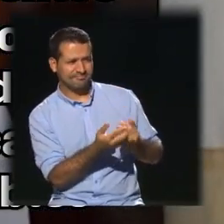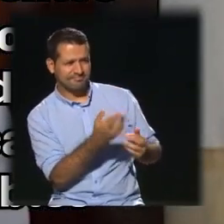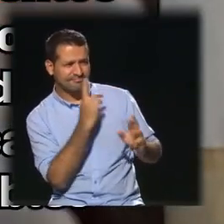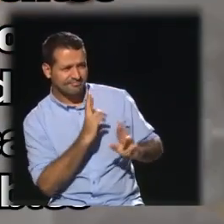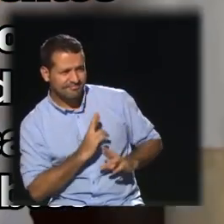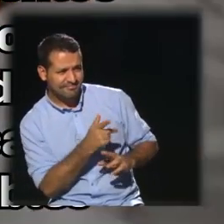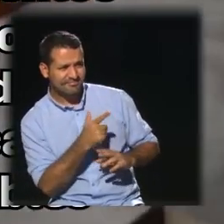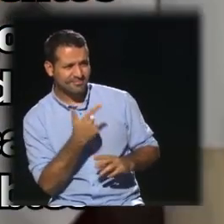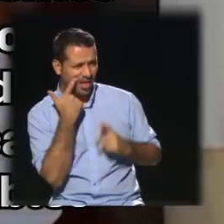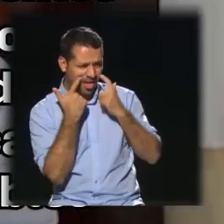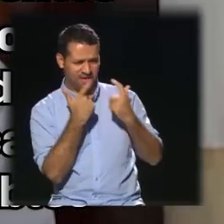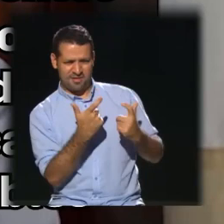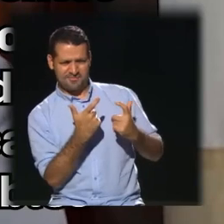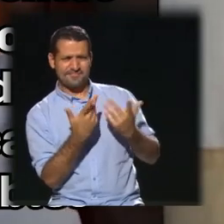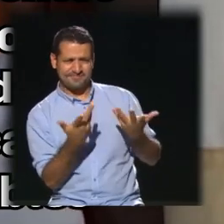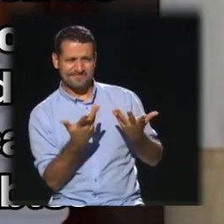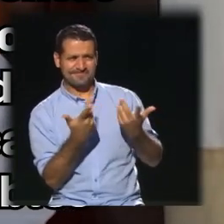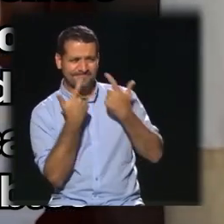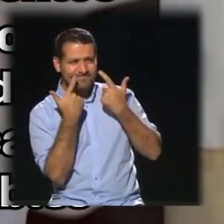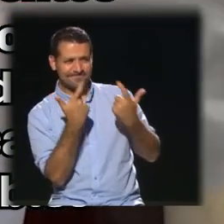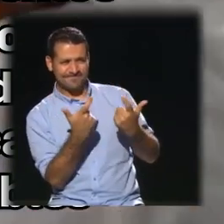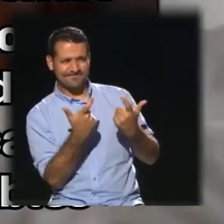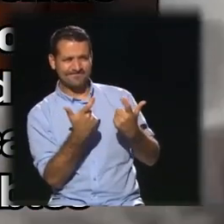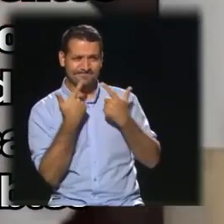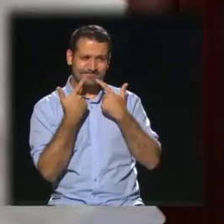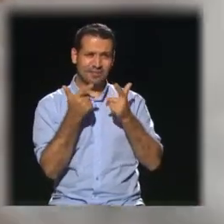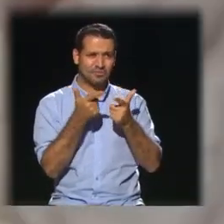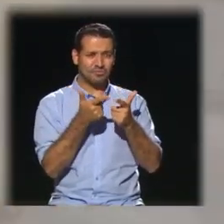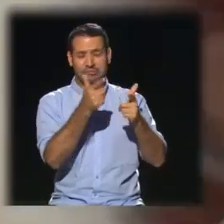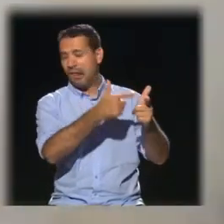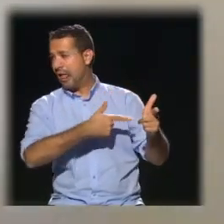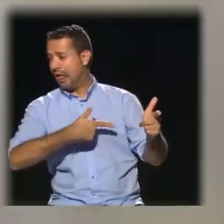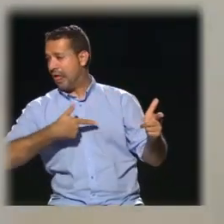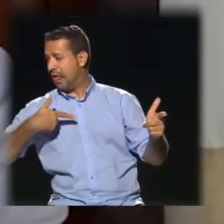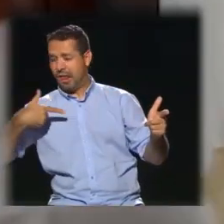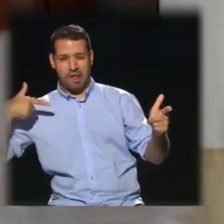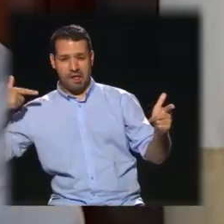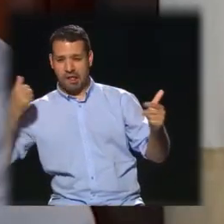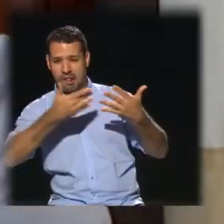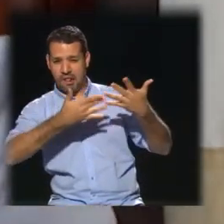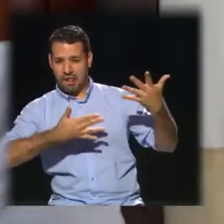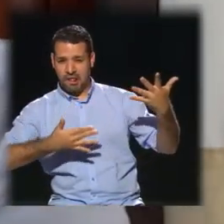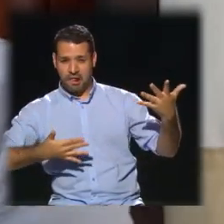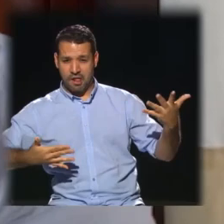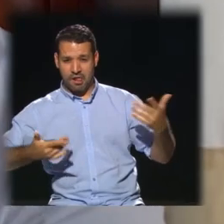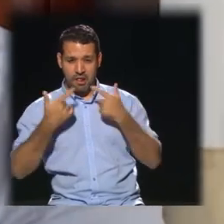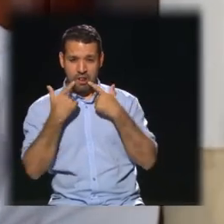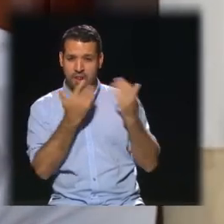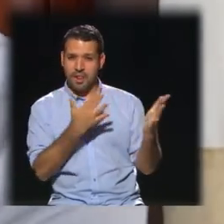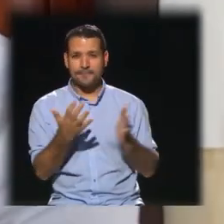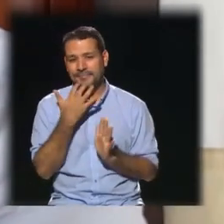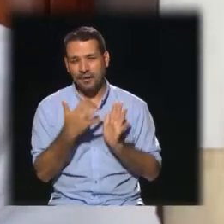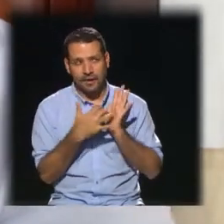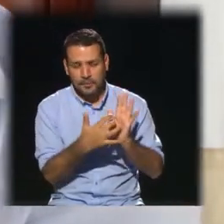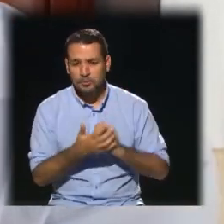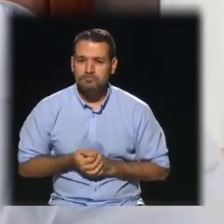y empiezas a exagerar la cosa, él te dice un poquito, pero tú lo haces grandote, así bien grandote, para que parezca que no se puede. A ver, bótame una.